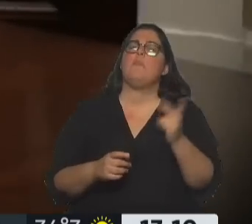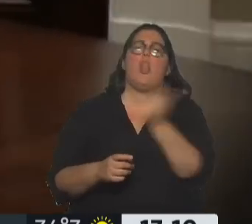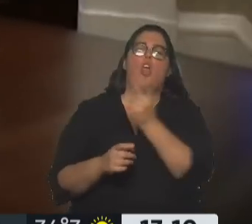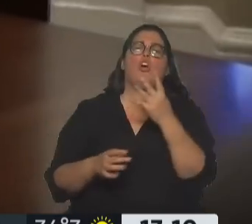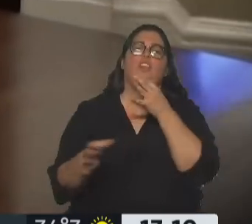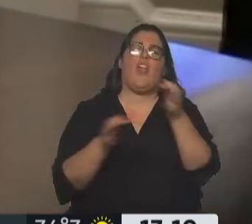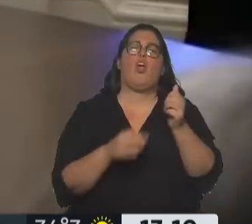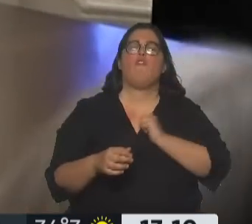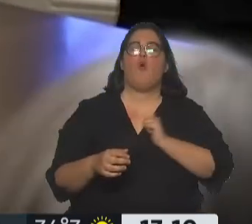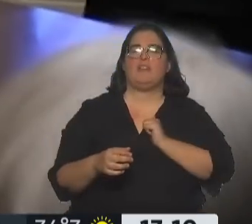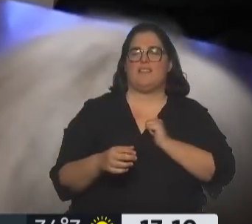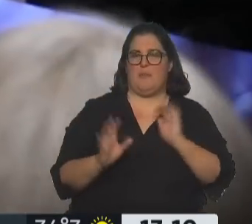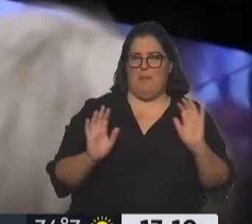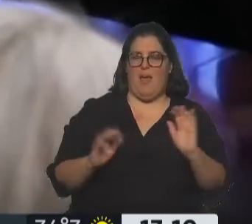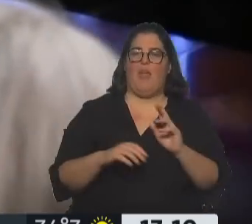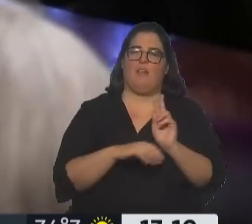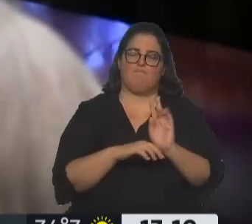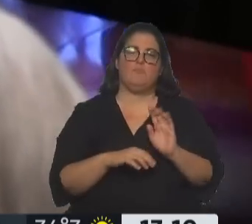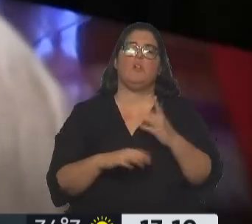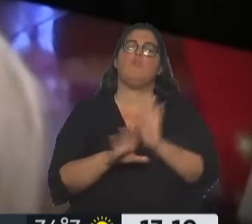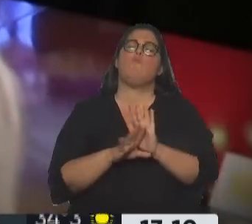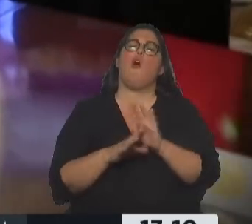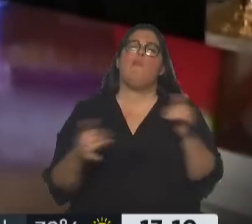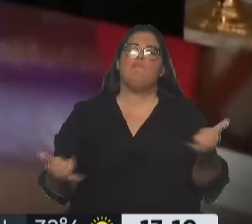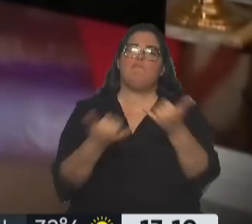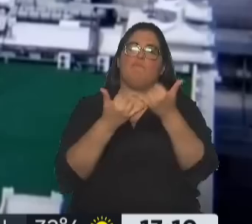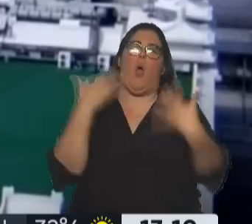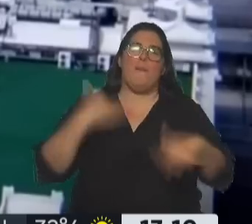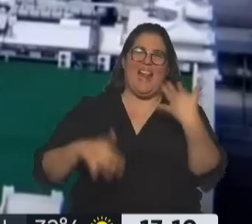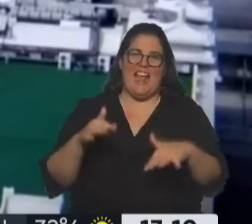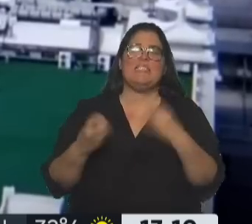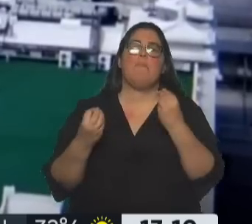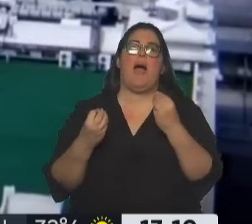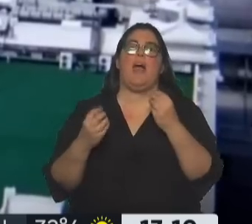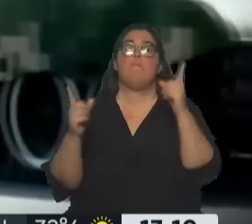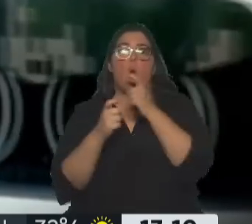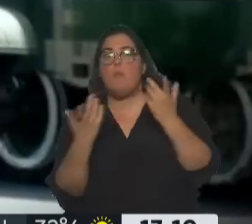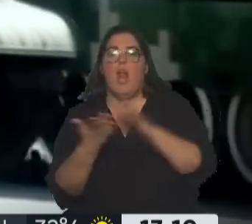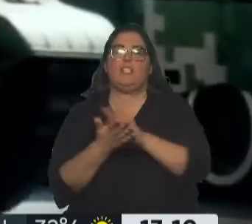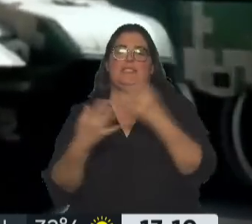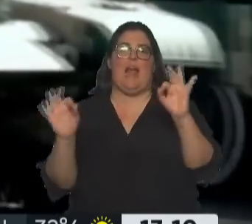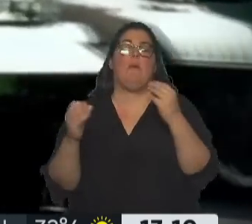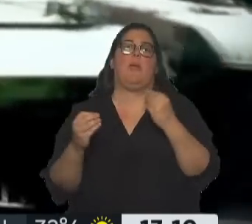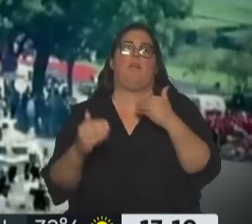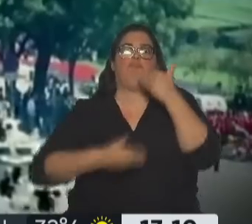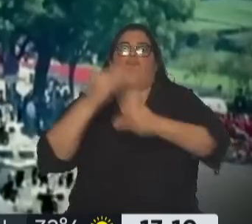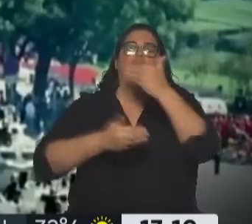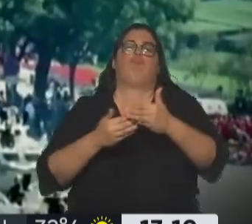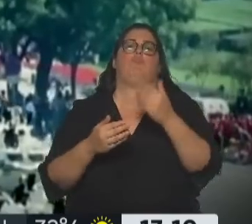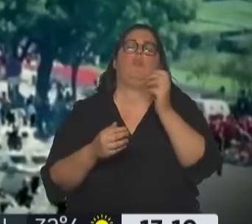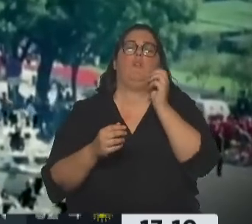armadas. Una suerte de teléfono rojo que desactive los problemas antes de una peligrosa escalada con potencial